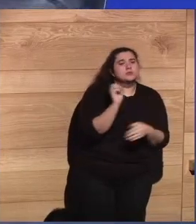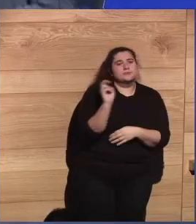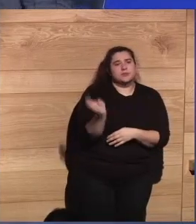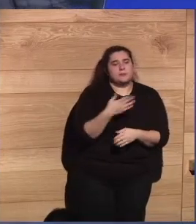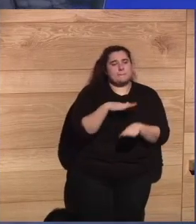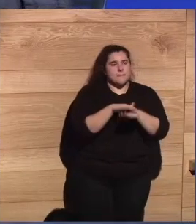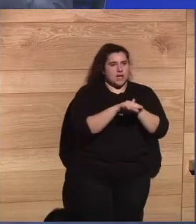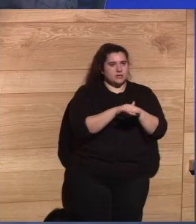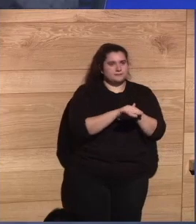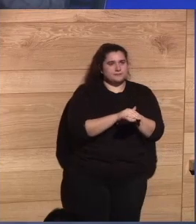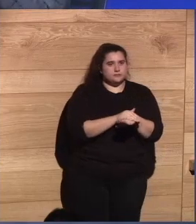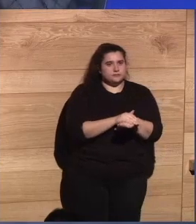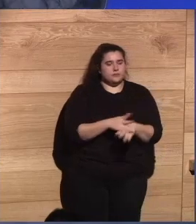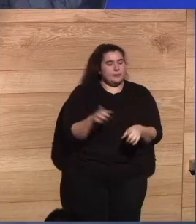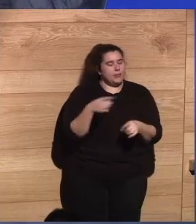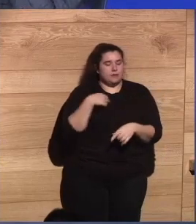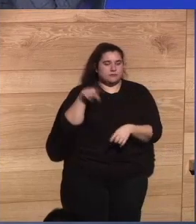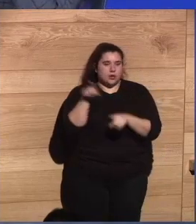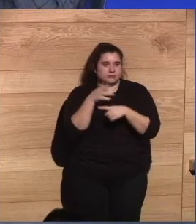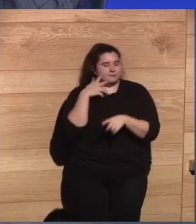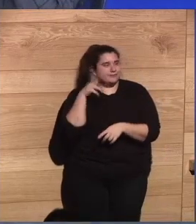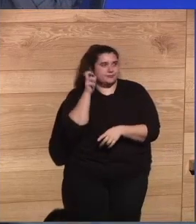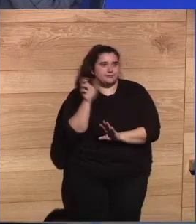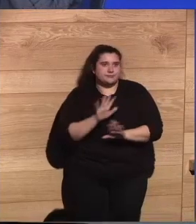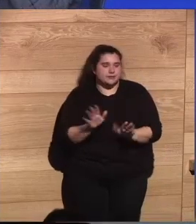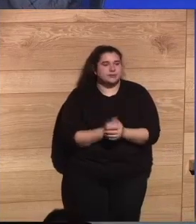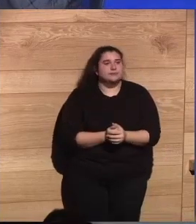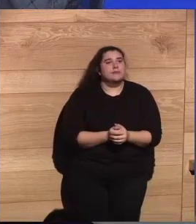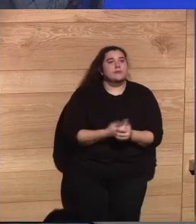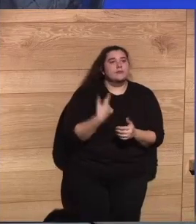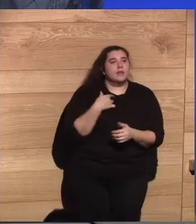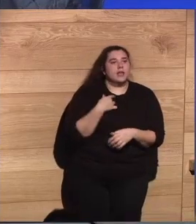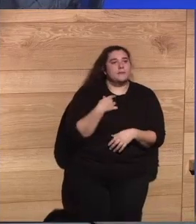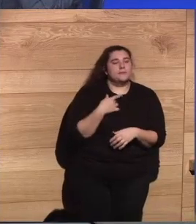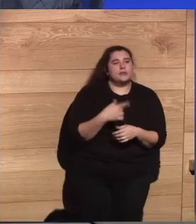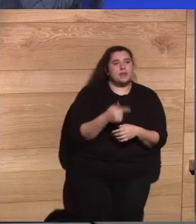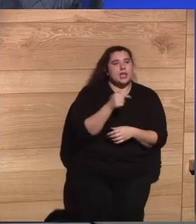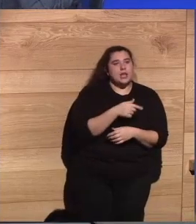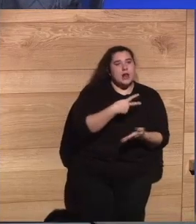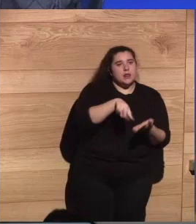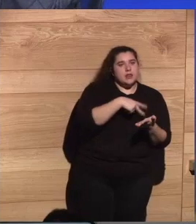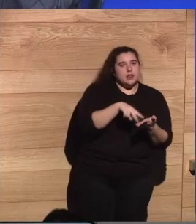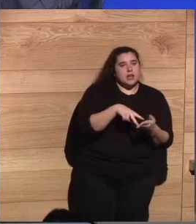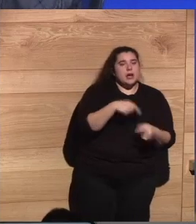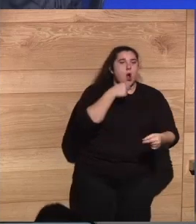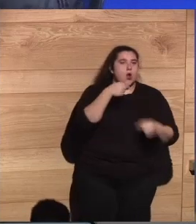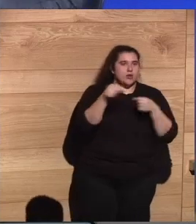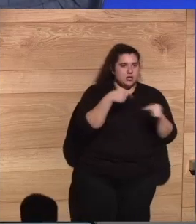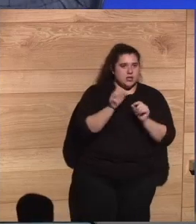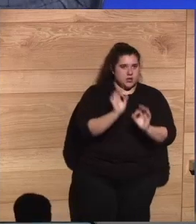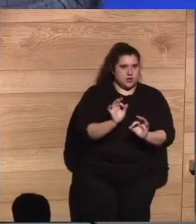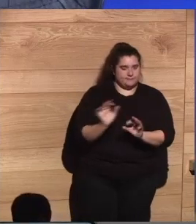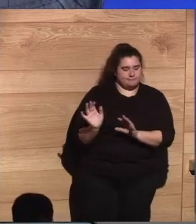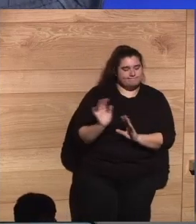fue, perdón. Que escuchaba, me voy atrás del... Era la danza del corregidor, precisamente. Sí. La que sonaba, por eso. Bueno, qué